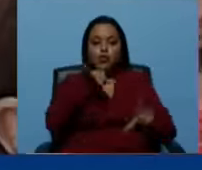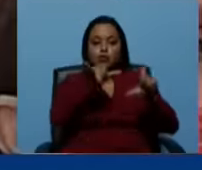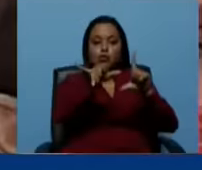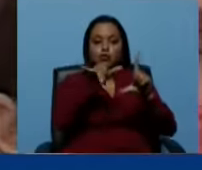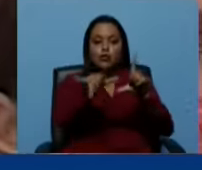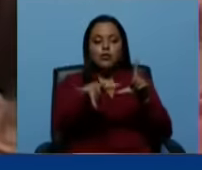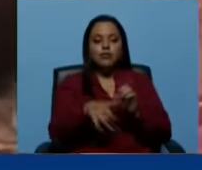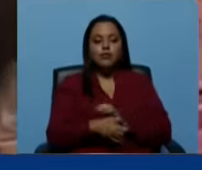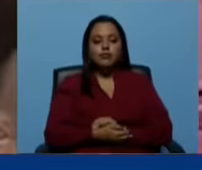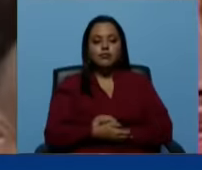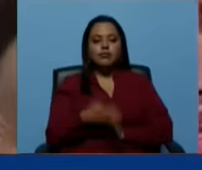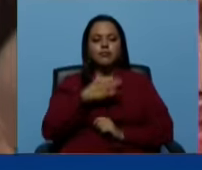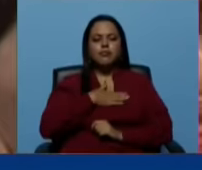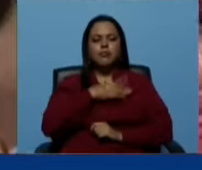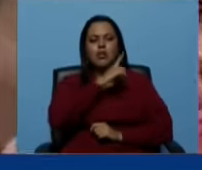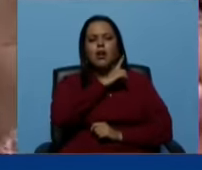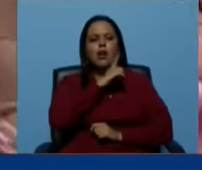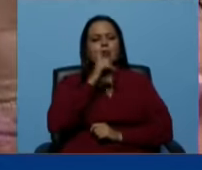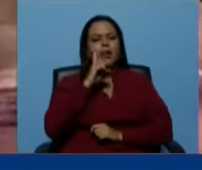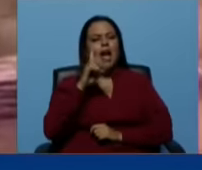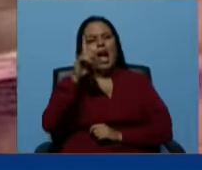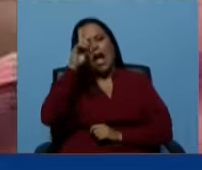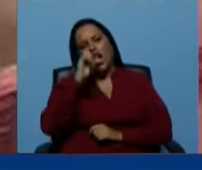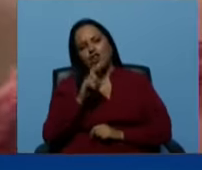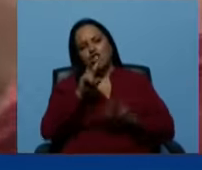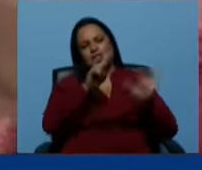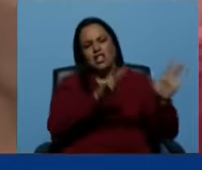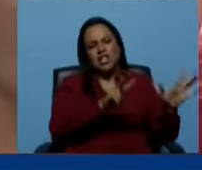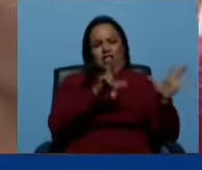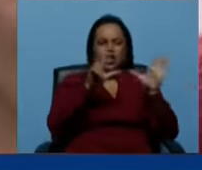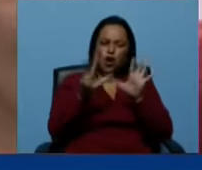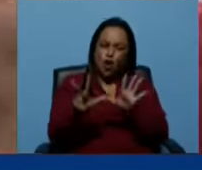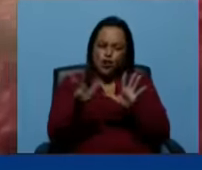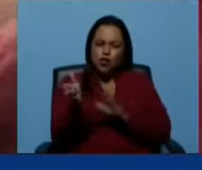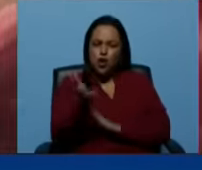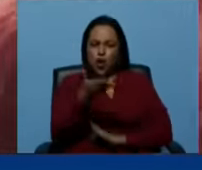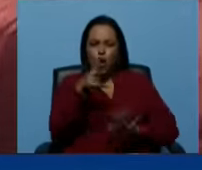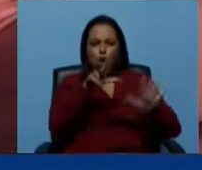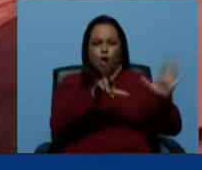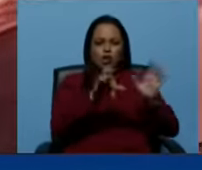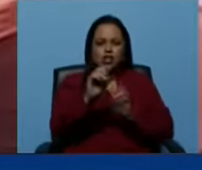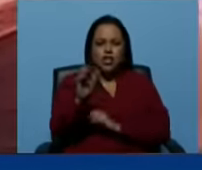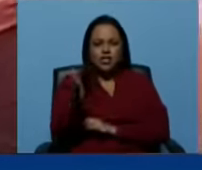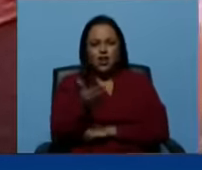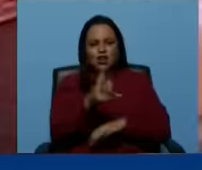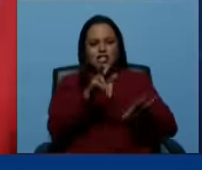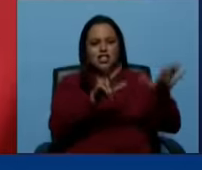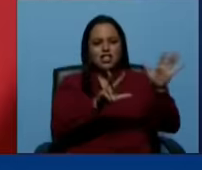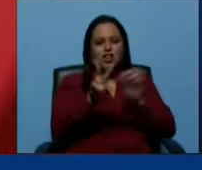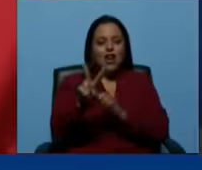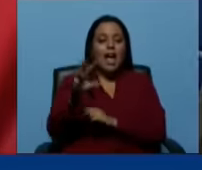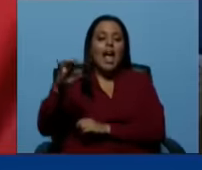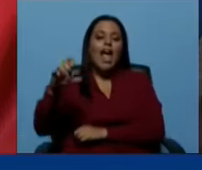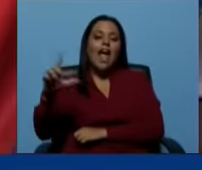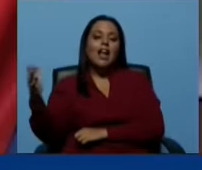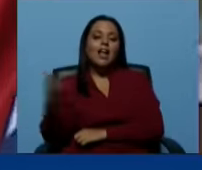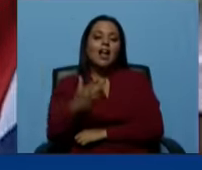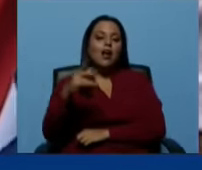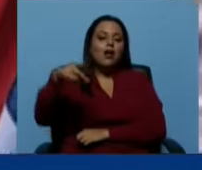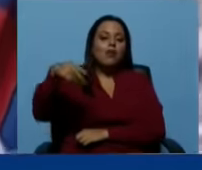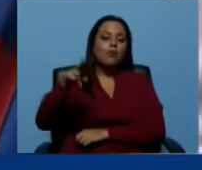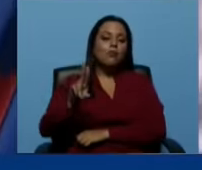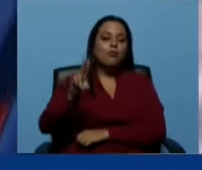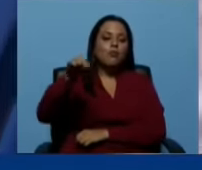YouTube. A mí me llamaban en los años 78, 80, 82, el Puma, porque yo tenía el copete igualito al